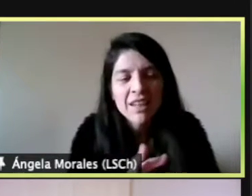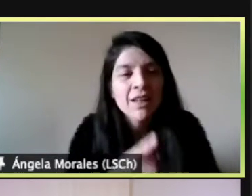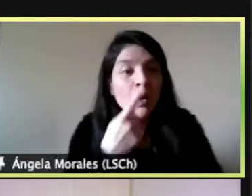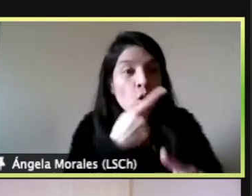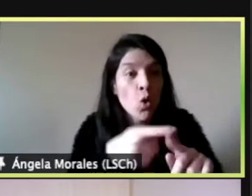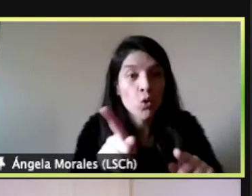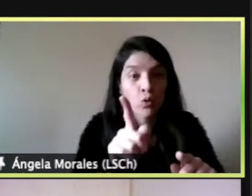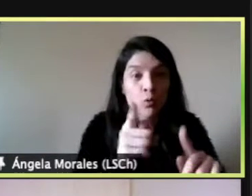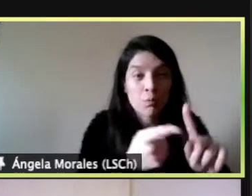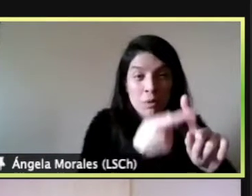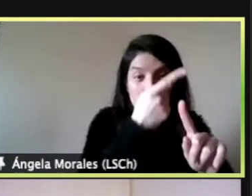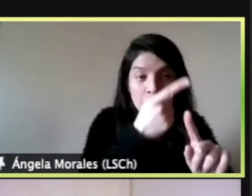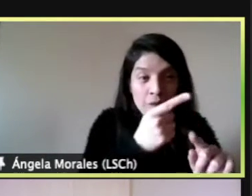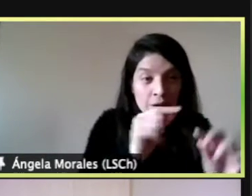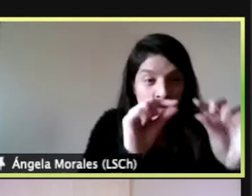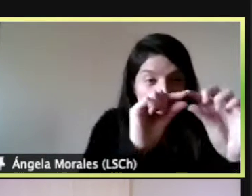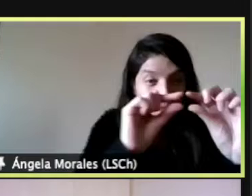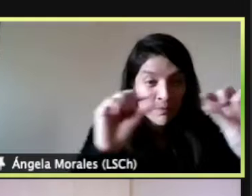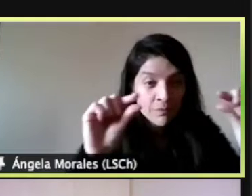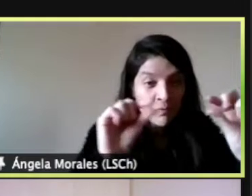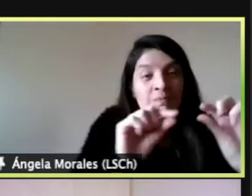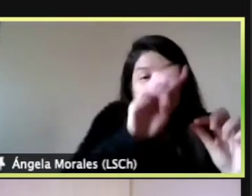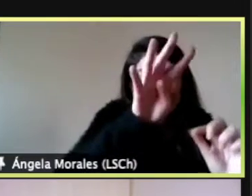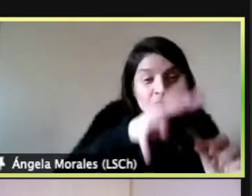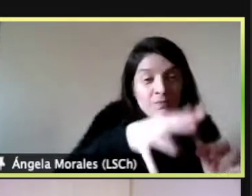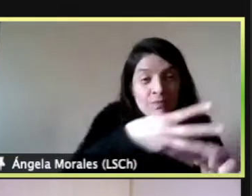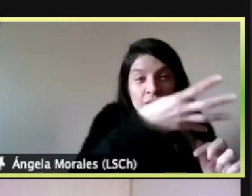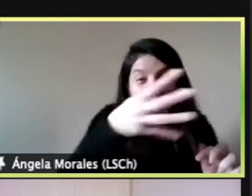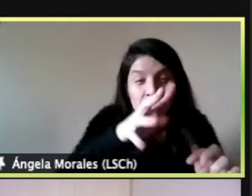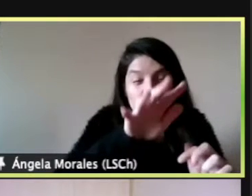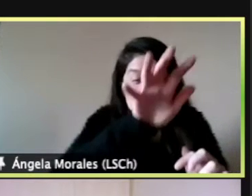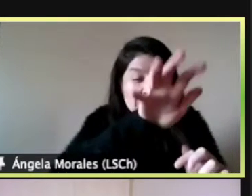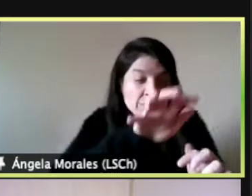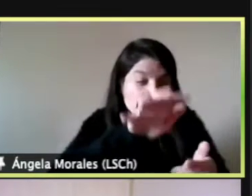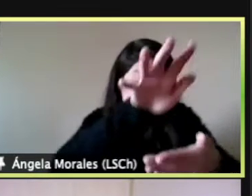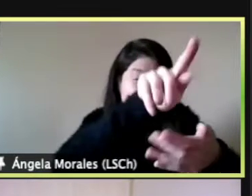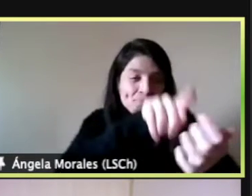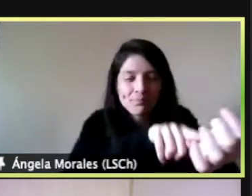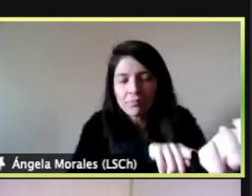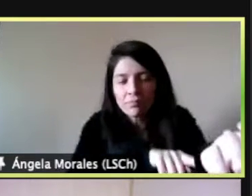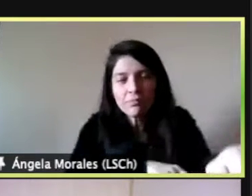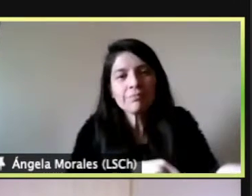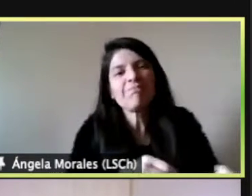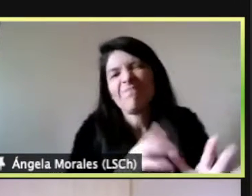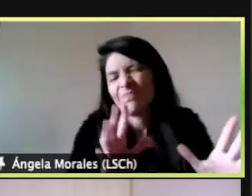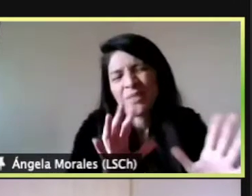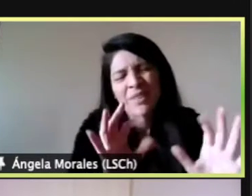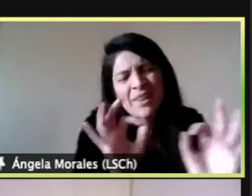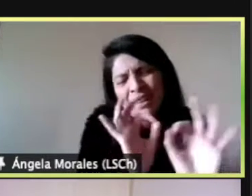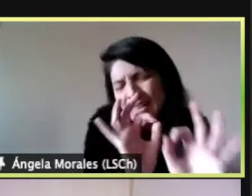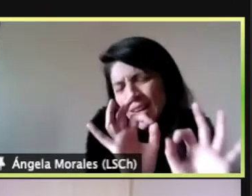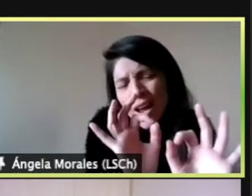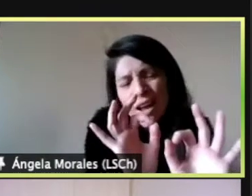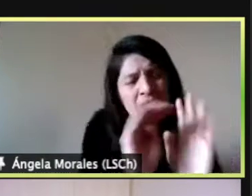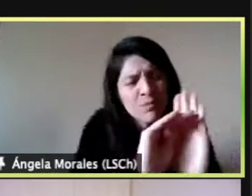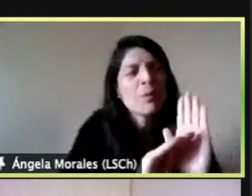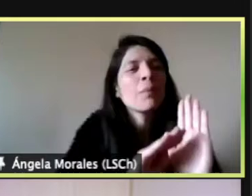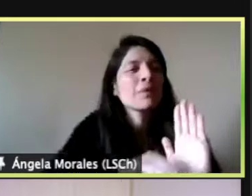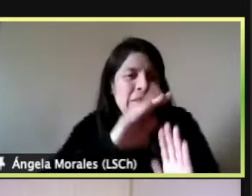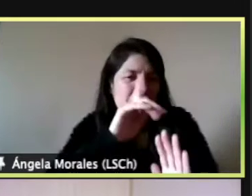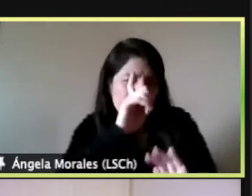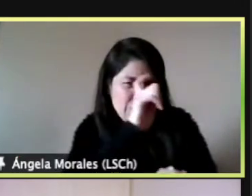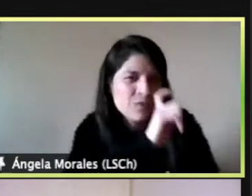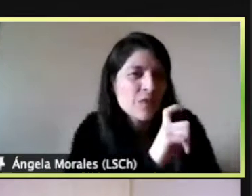todo el detalle, que está acá. Porque obviamente esta tabla, que es mucho más grande, tiene todo el detalle, me va a costar leerla.